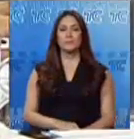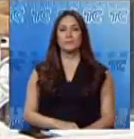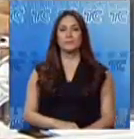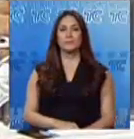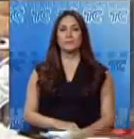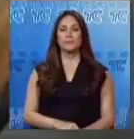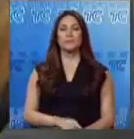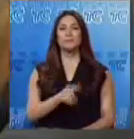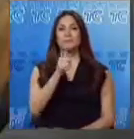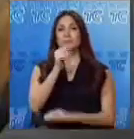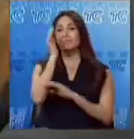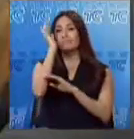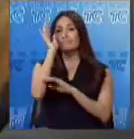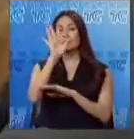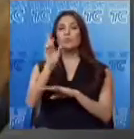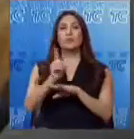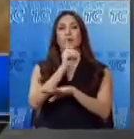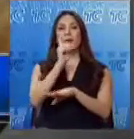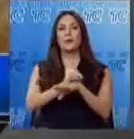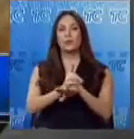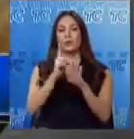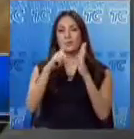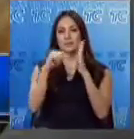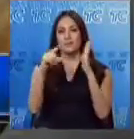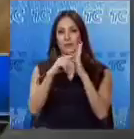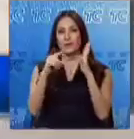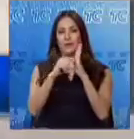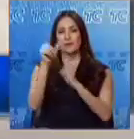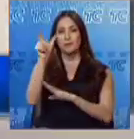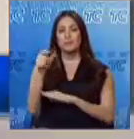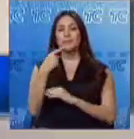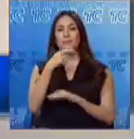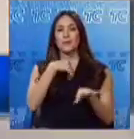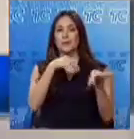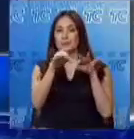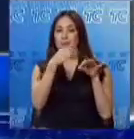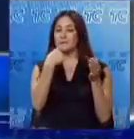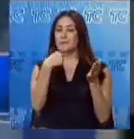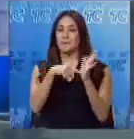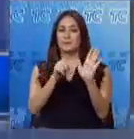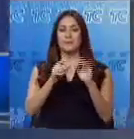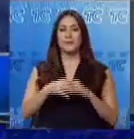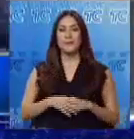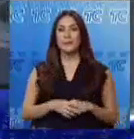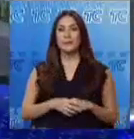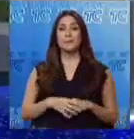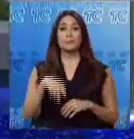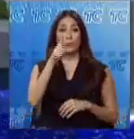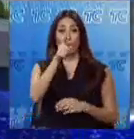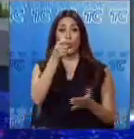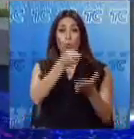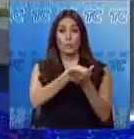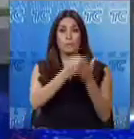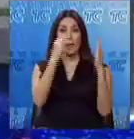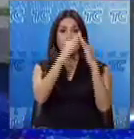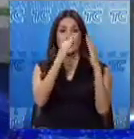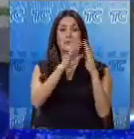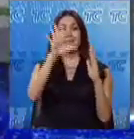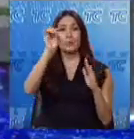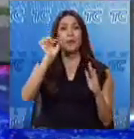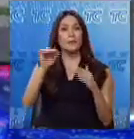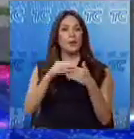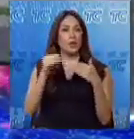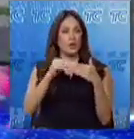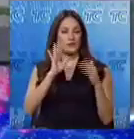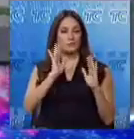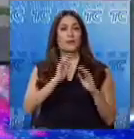Durante la comparecencia, el director del Servicio de Rentas Internas, Leonardo Orlando, explicó, por ejemplo, que si usted compró una casa en $50,000